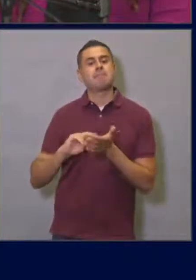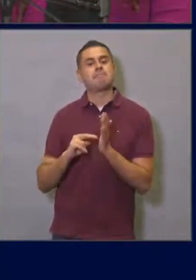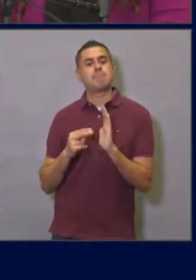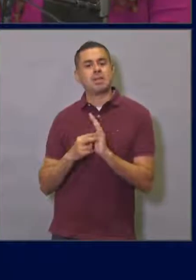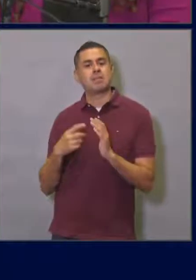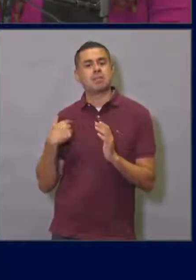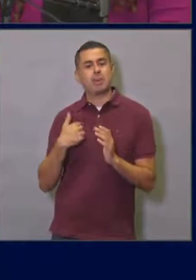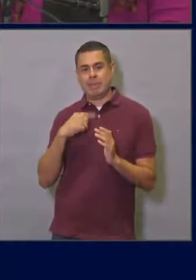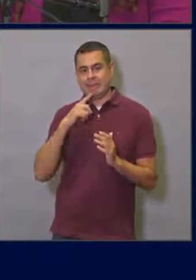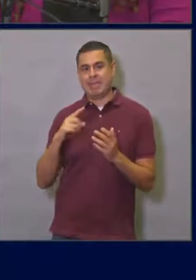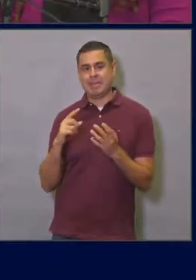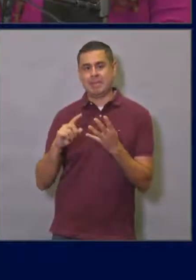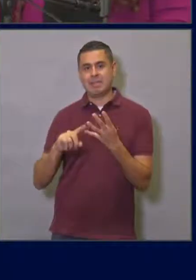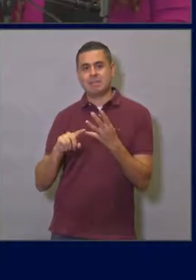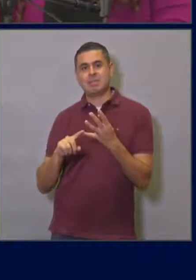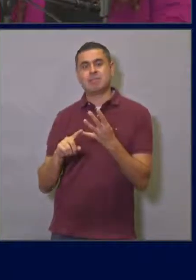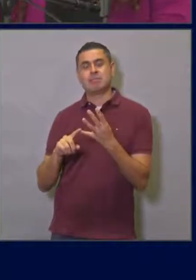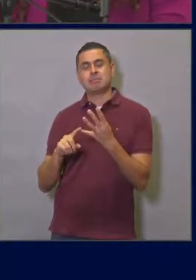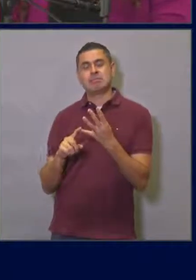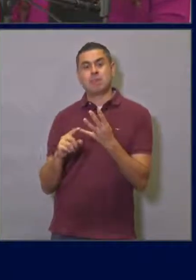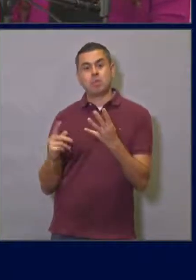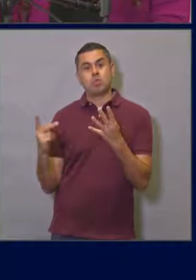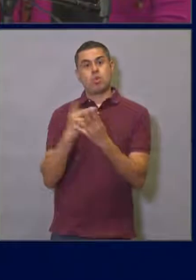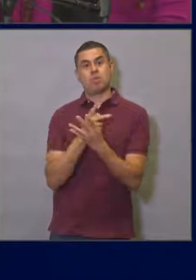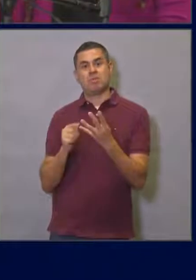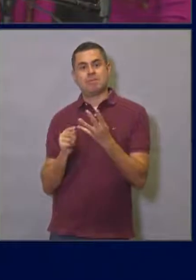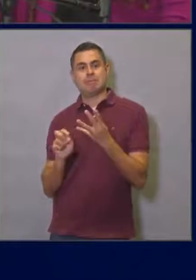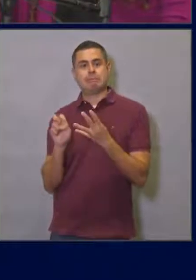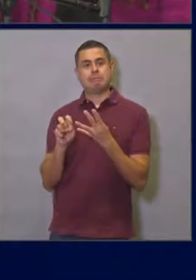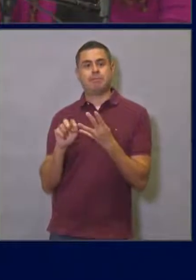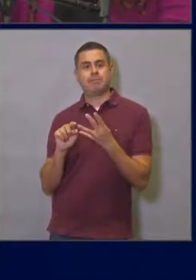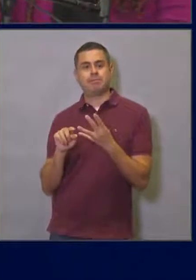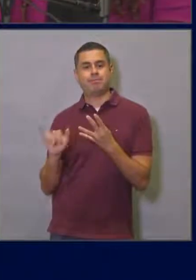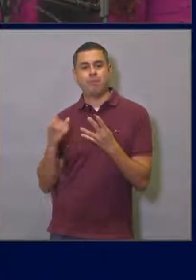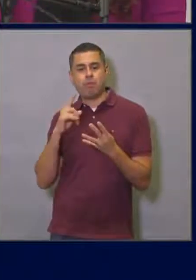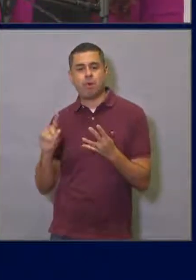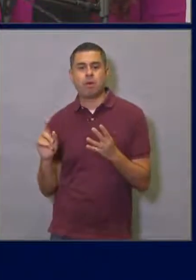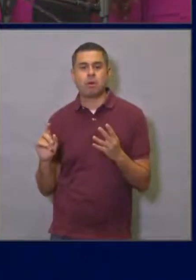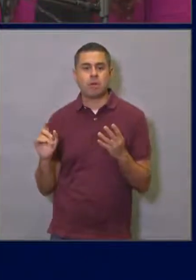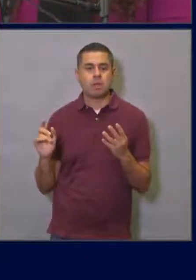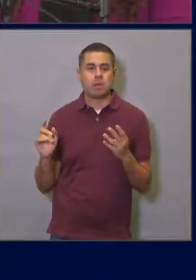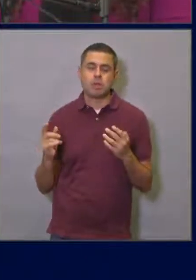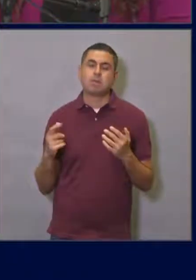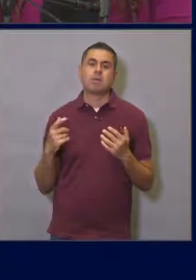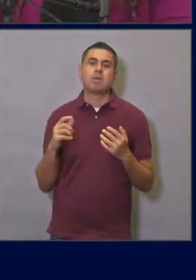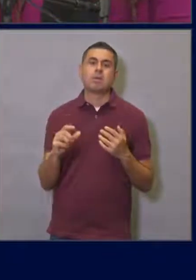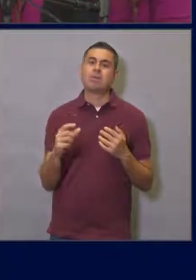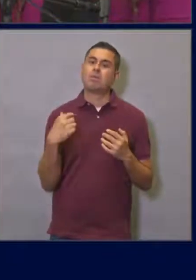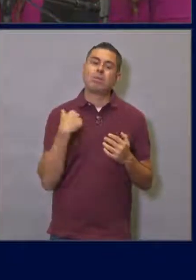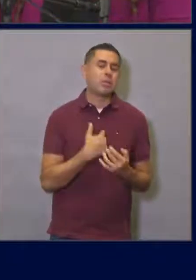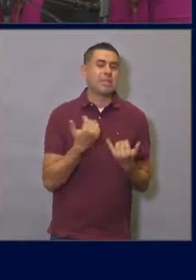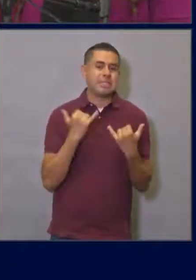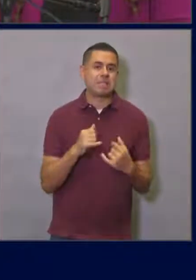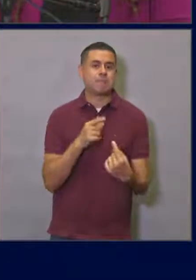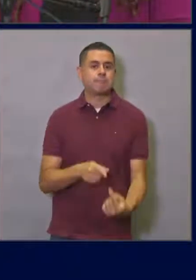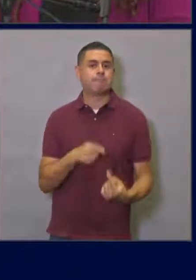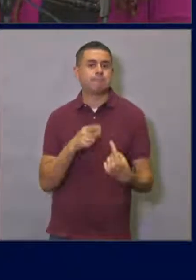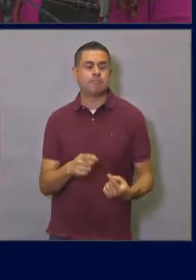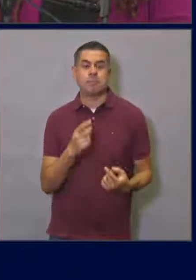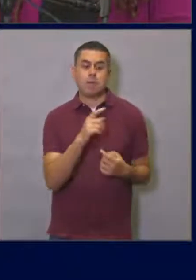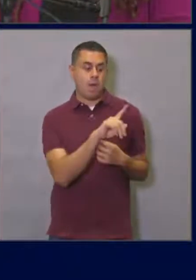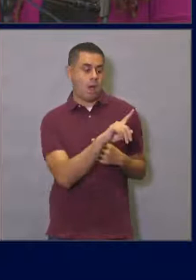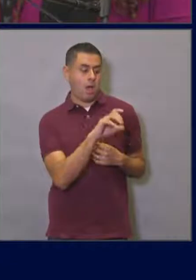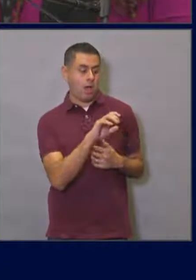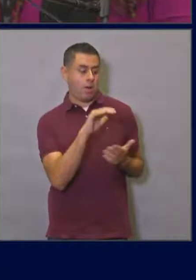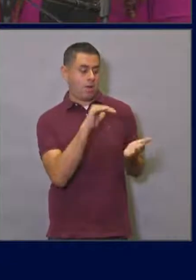indicador. Puede ser desalentador que aún no hayamos reducido nuestra tasa de casos lo suficiente